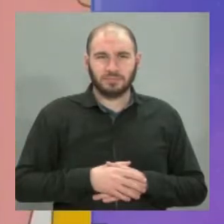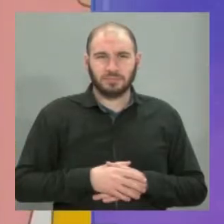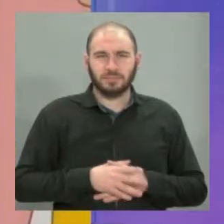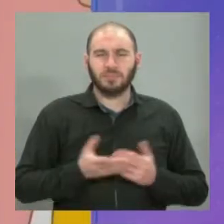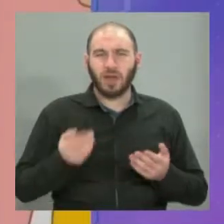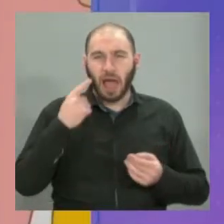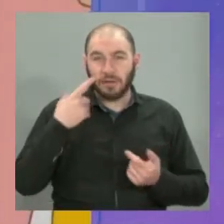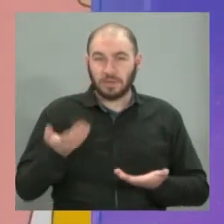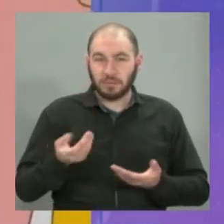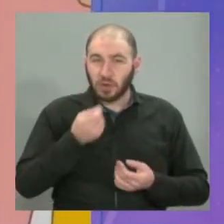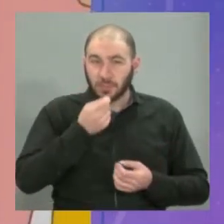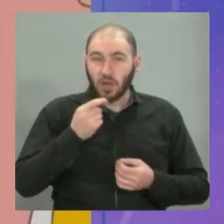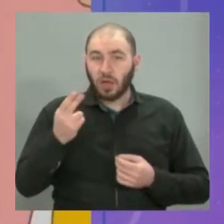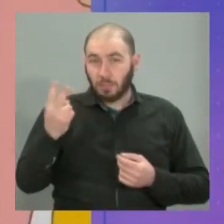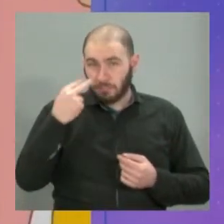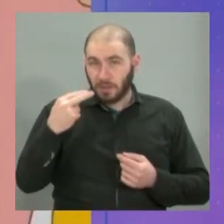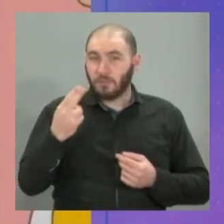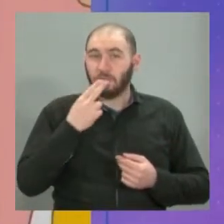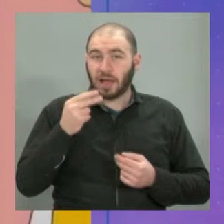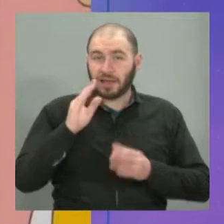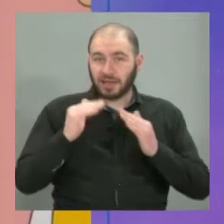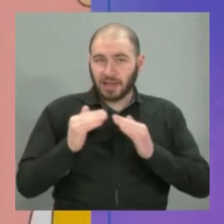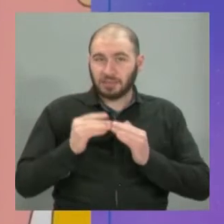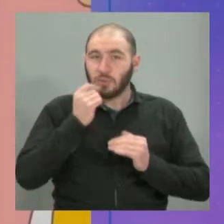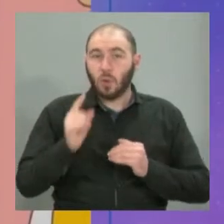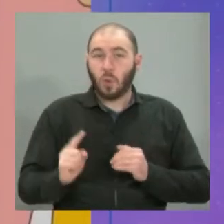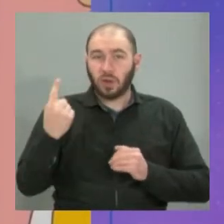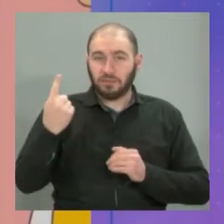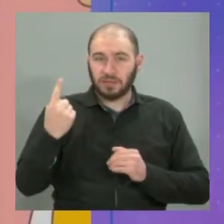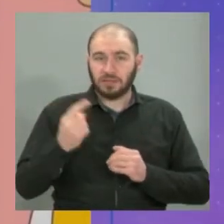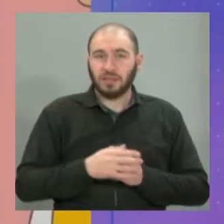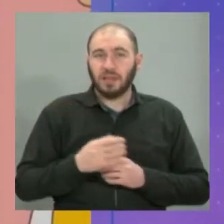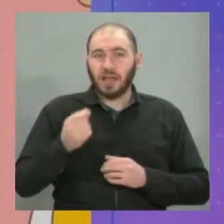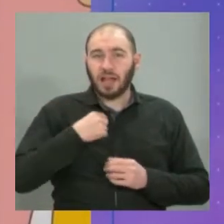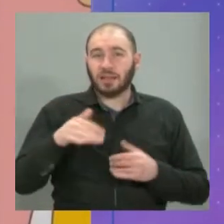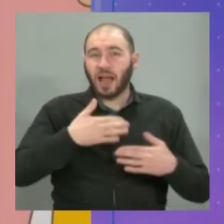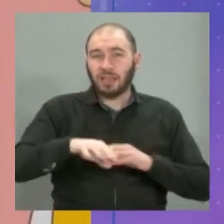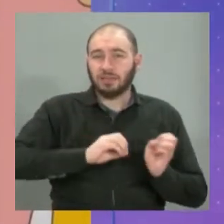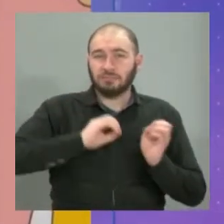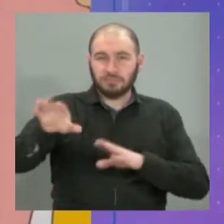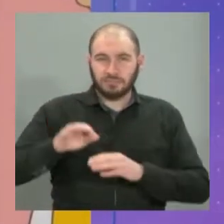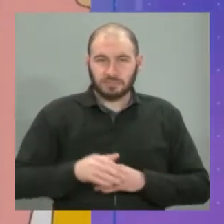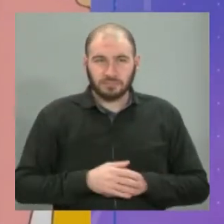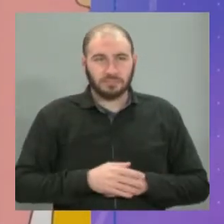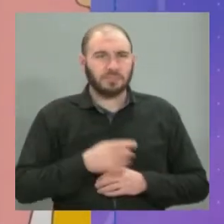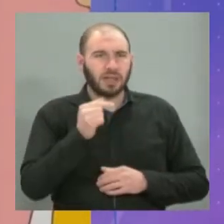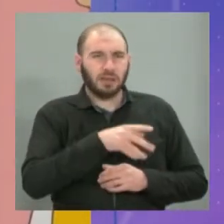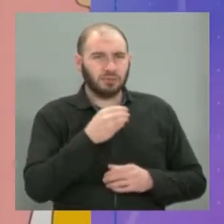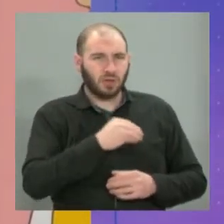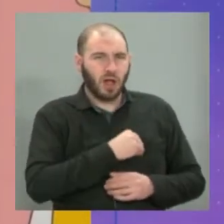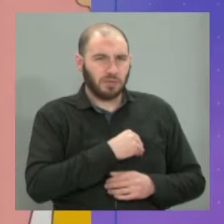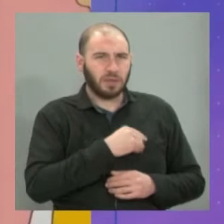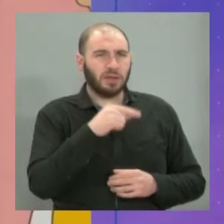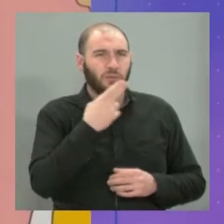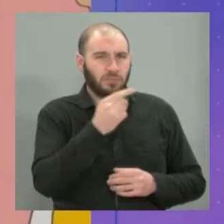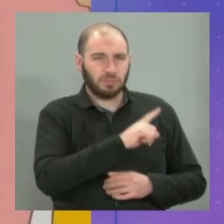Bien, ¿qué tal esto? Si nos ven fumando en la casa, aunque sea una vez, pueden lanzarnos a la calle. ¿Sabes qué? Confío en que